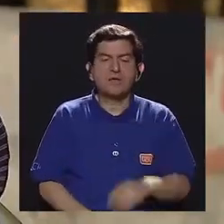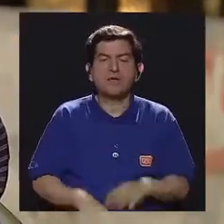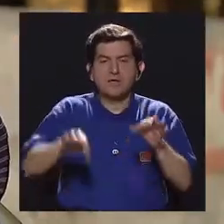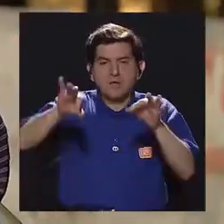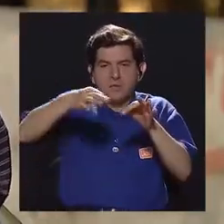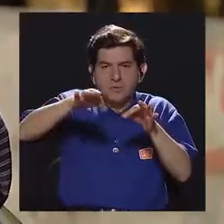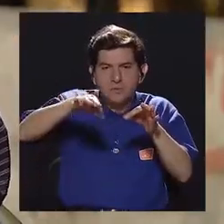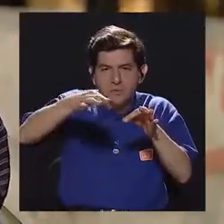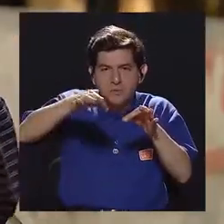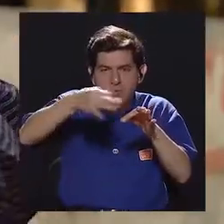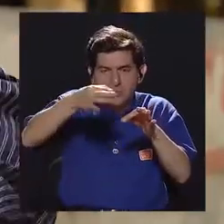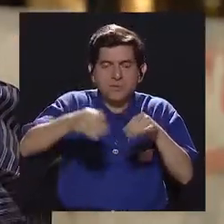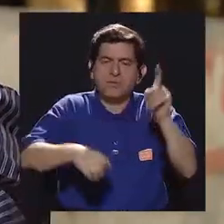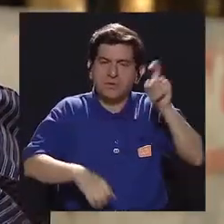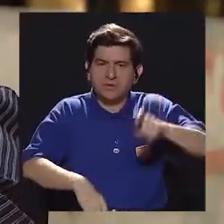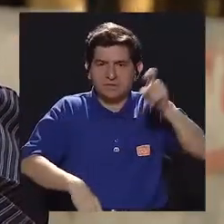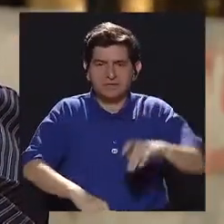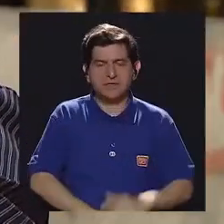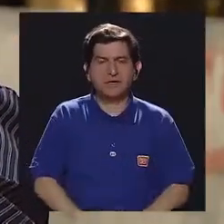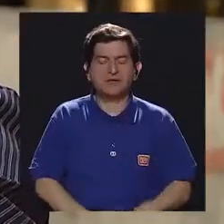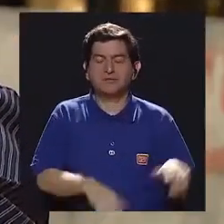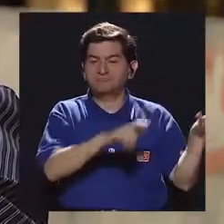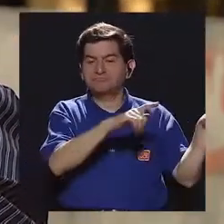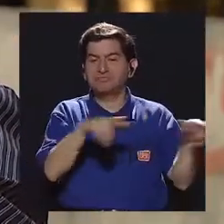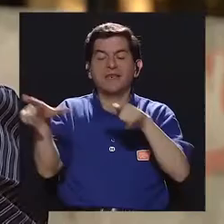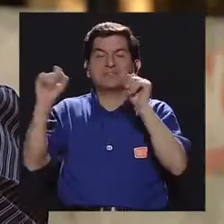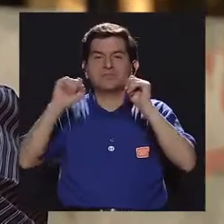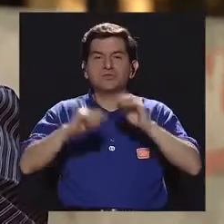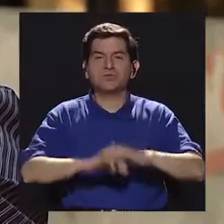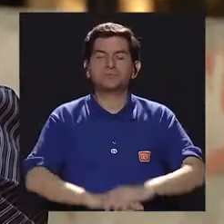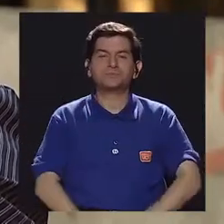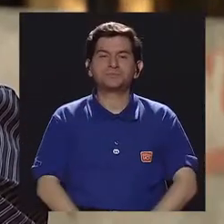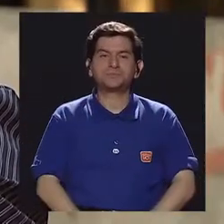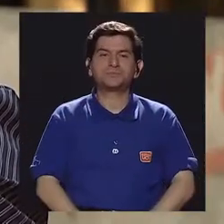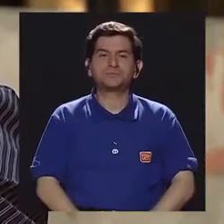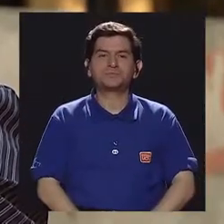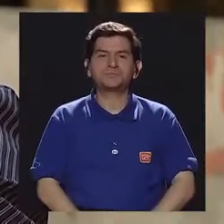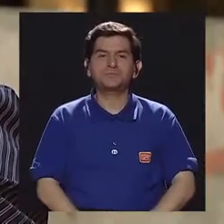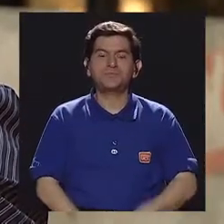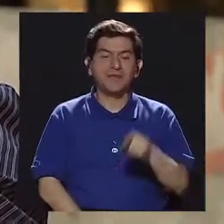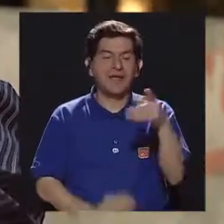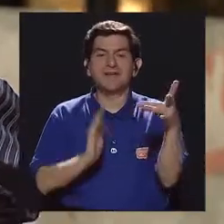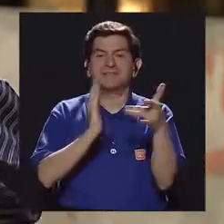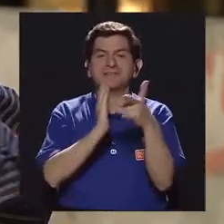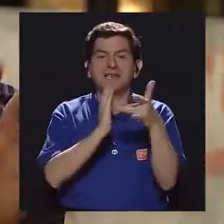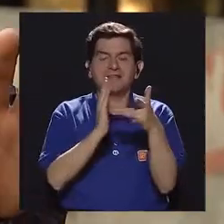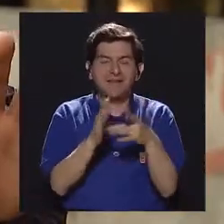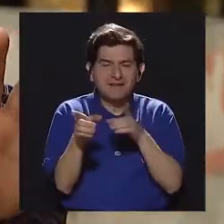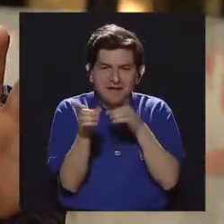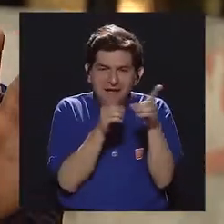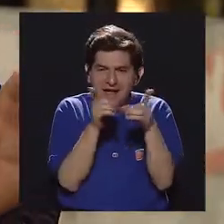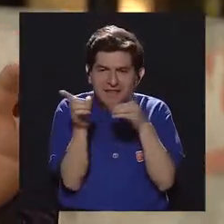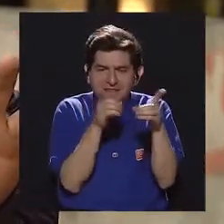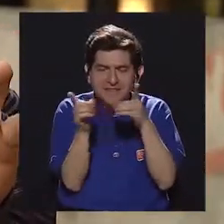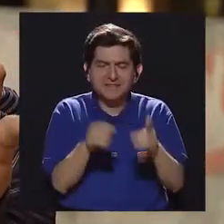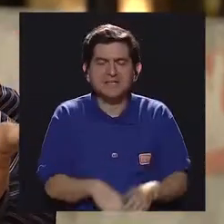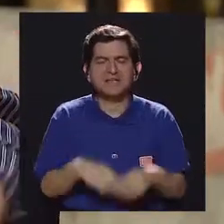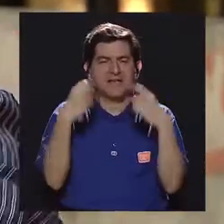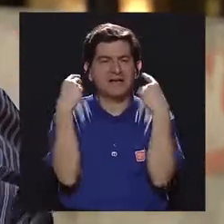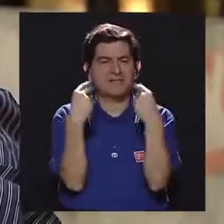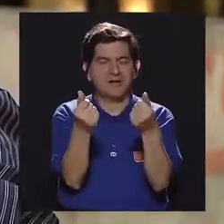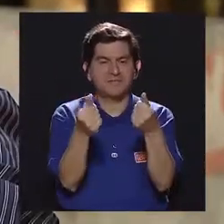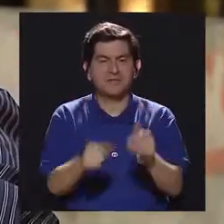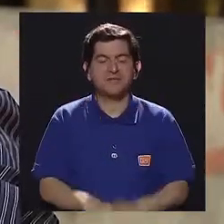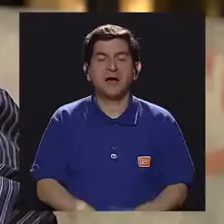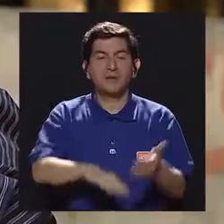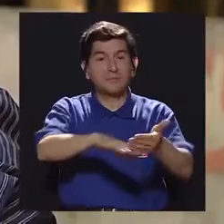unos puntos de sutura si es necesario y listo, ¿verdad? Eso sería la técnica descrita de una manera muy somera y